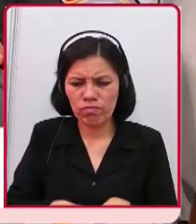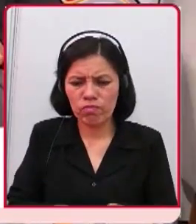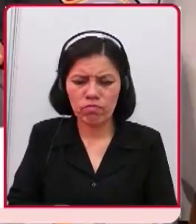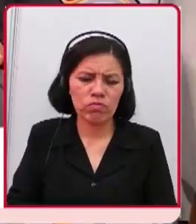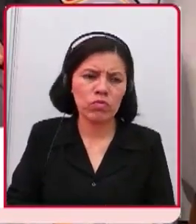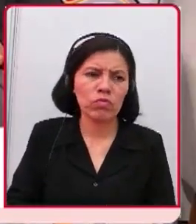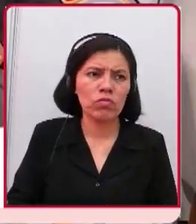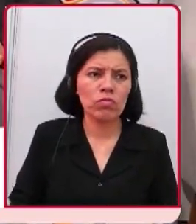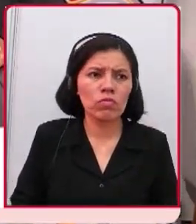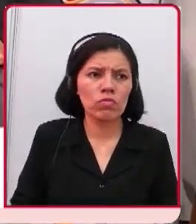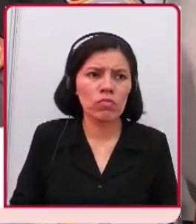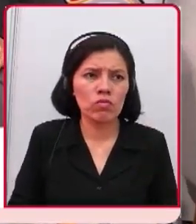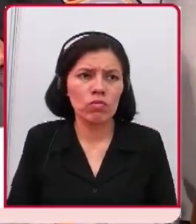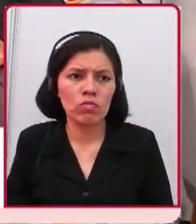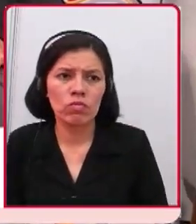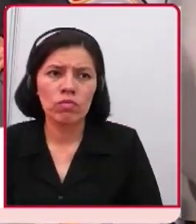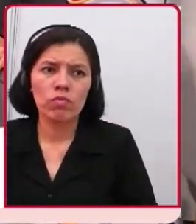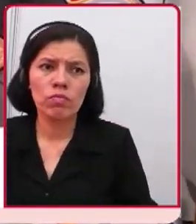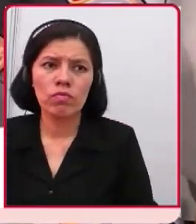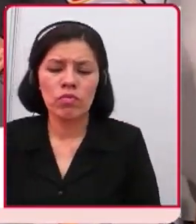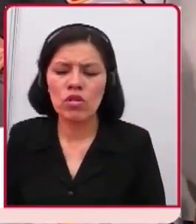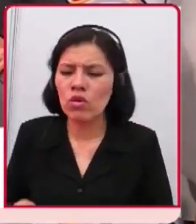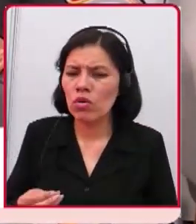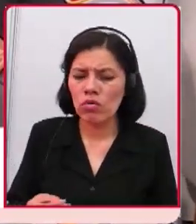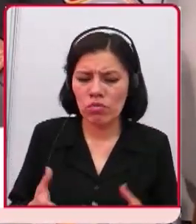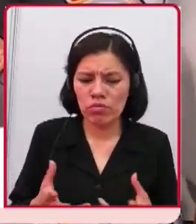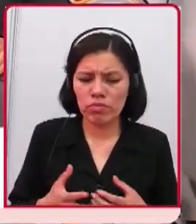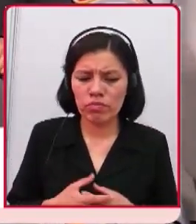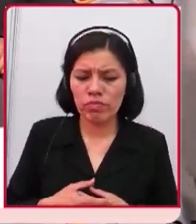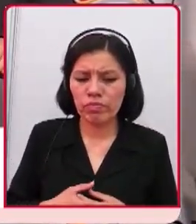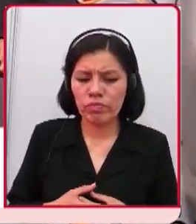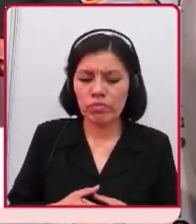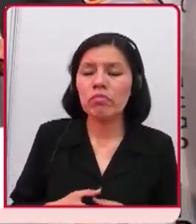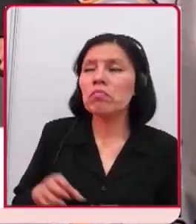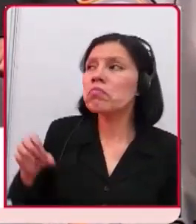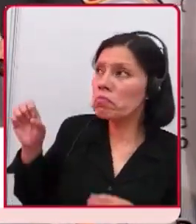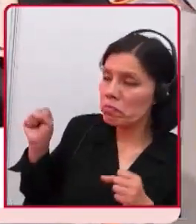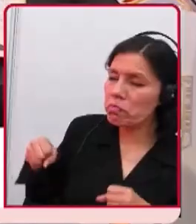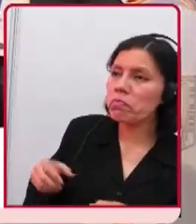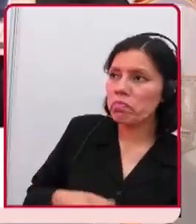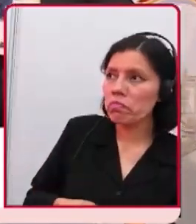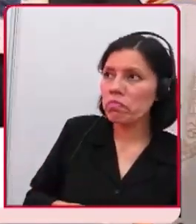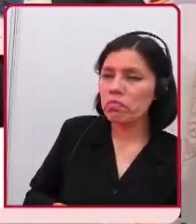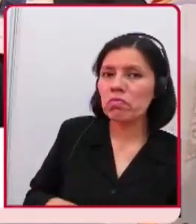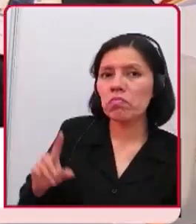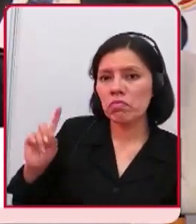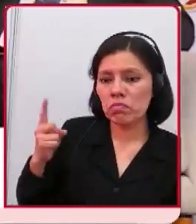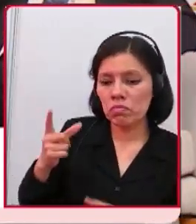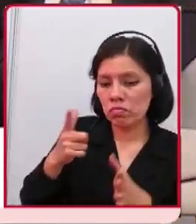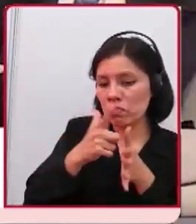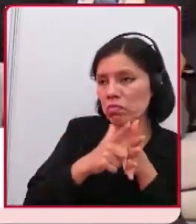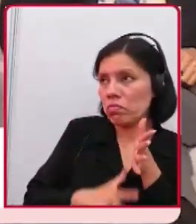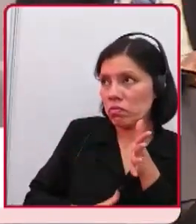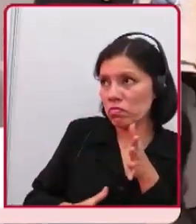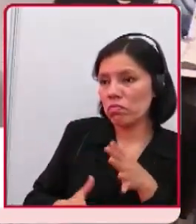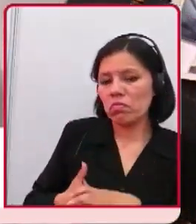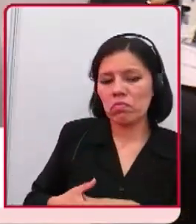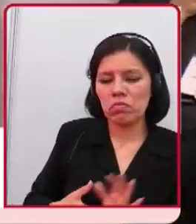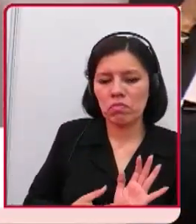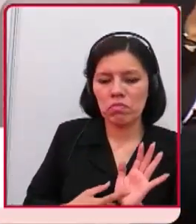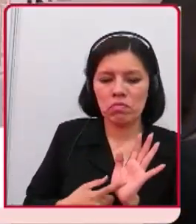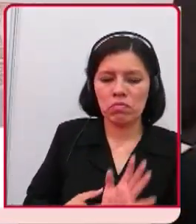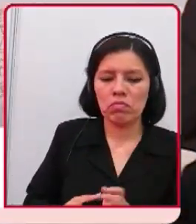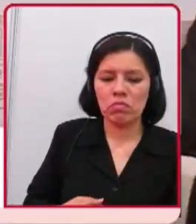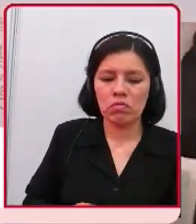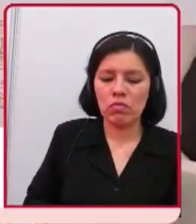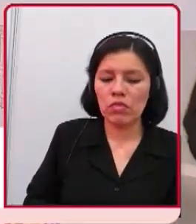modelo matemático o modelo de optimización? Correcto. Sí, bueno, la primera lista que mostré, donde se incluía